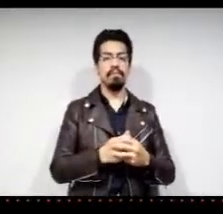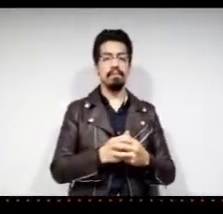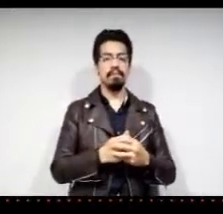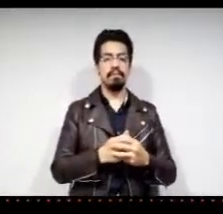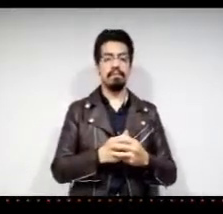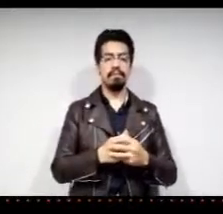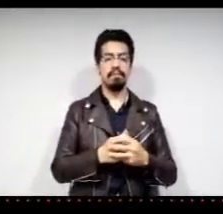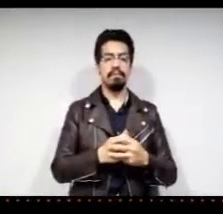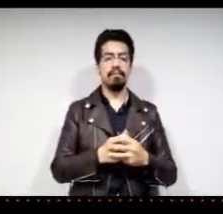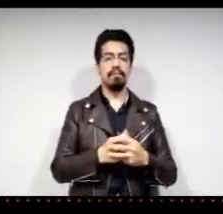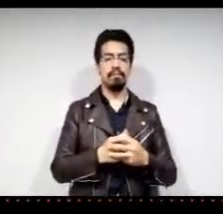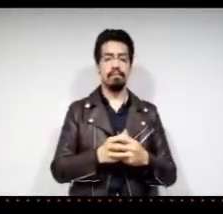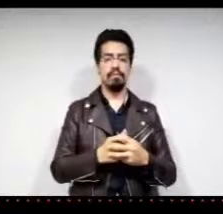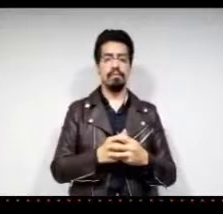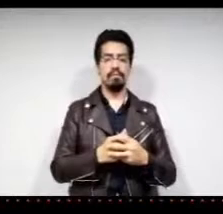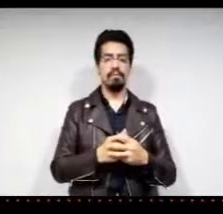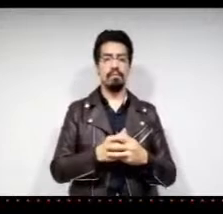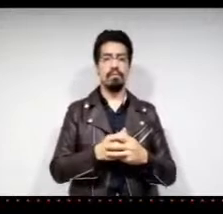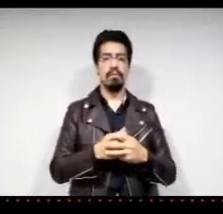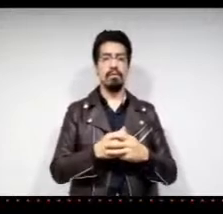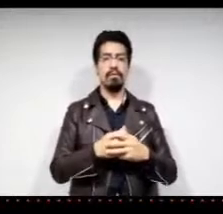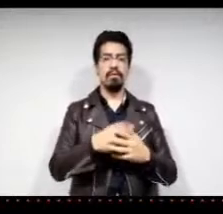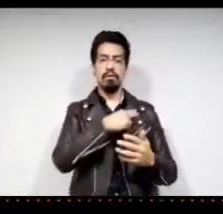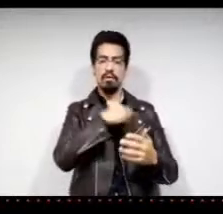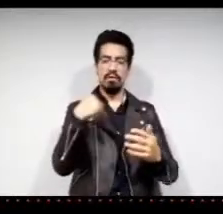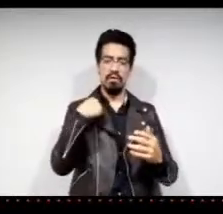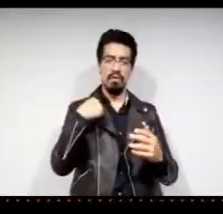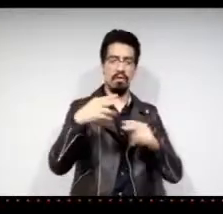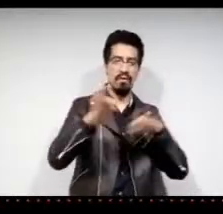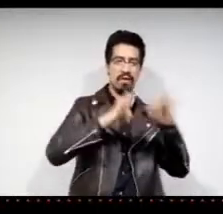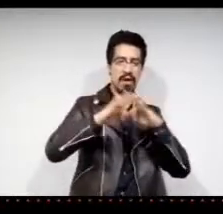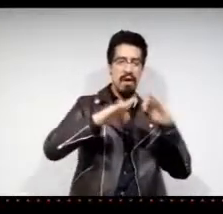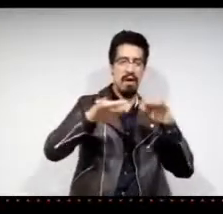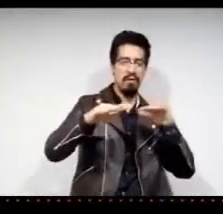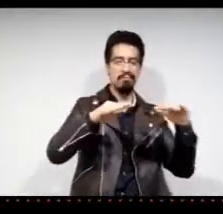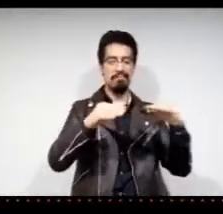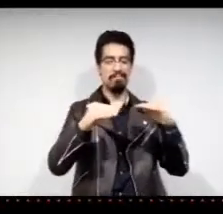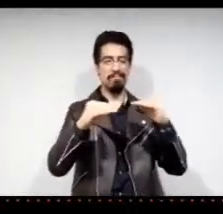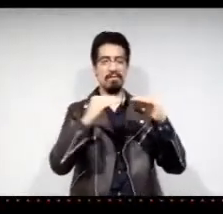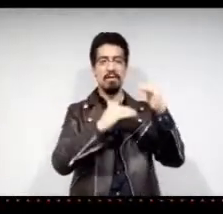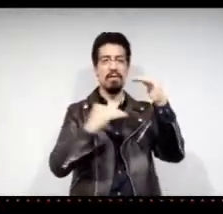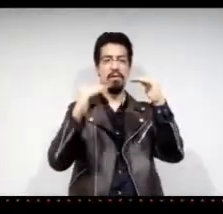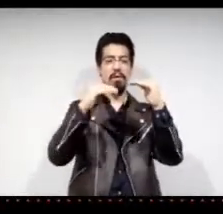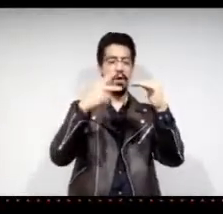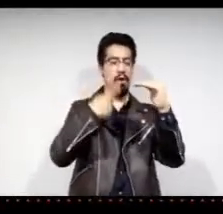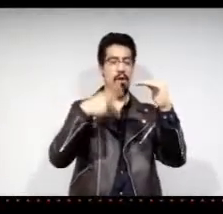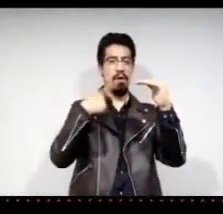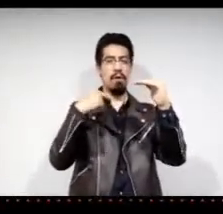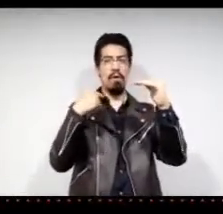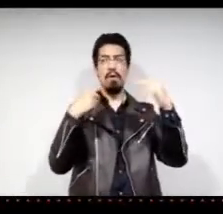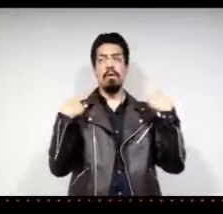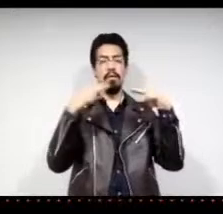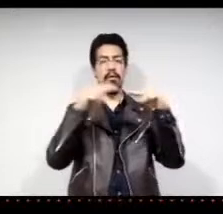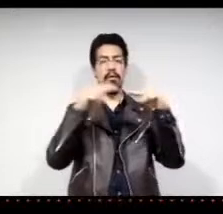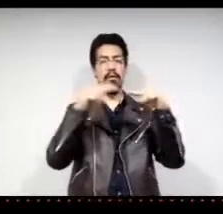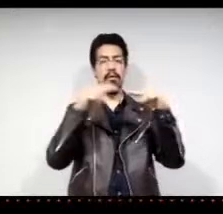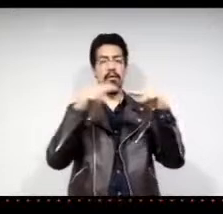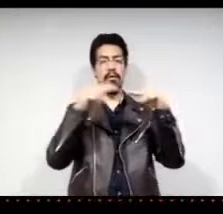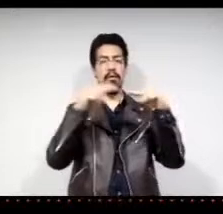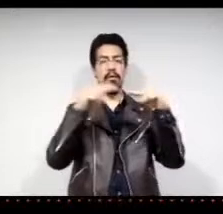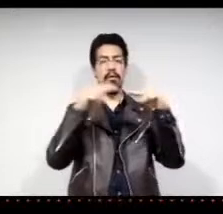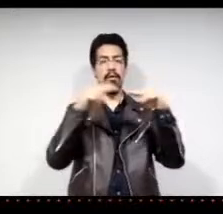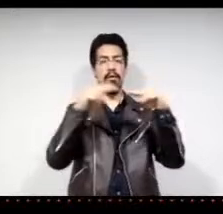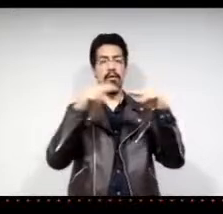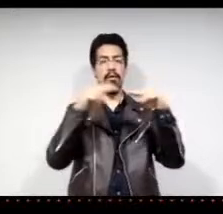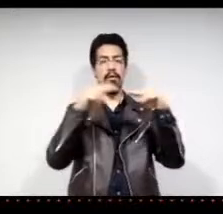el encuadre para poder lograr que profesores y estudiantes que sí deseaban estar presencialmente se programaran estos cursos